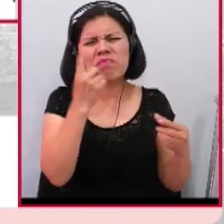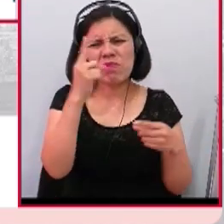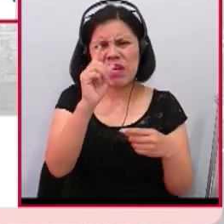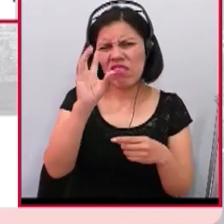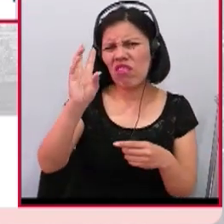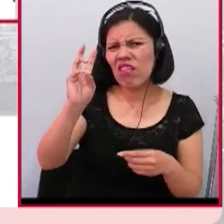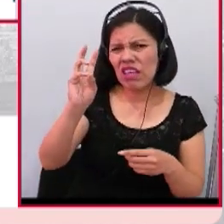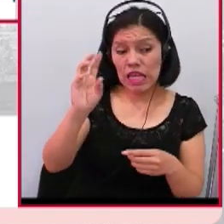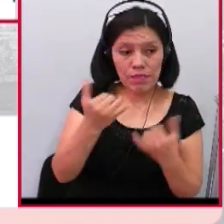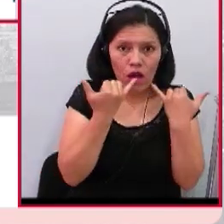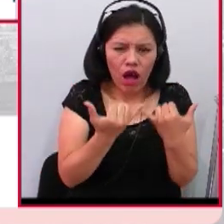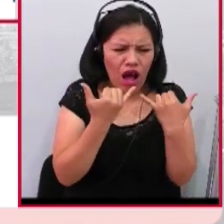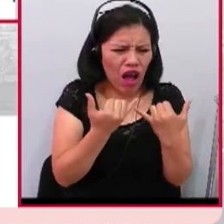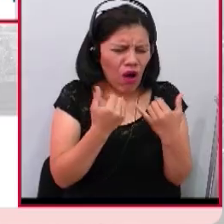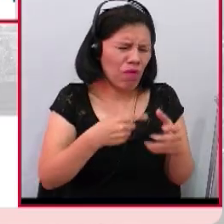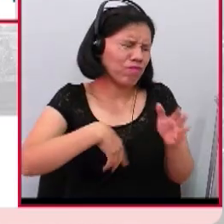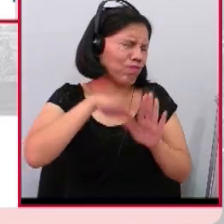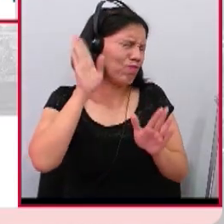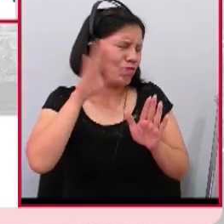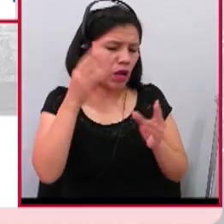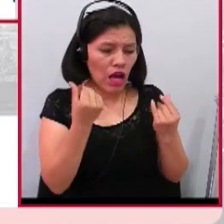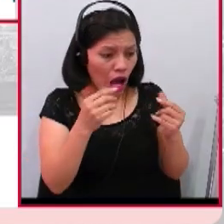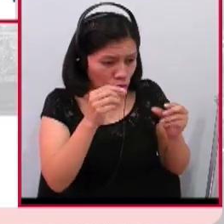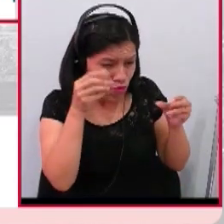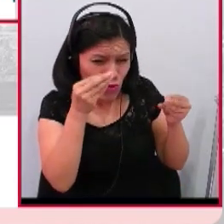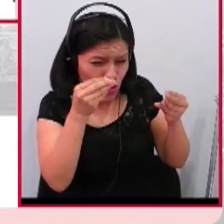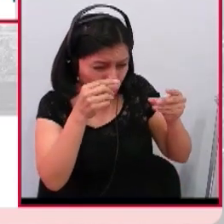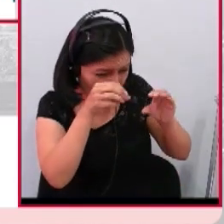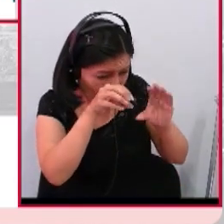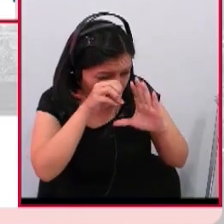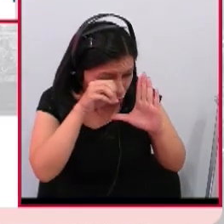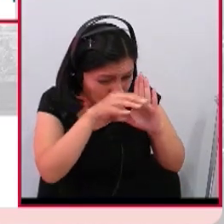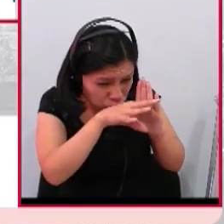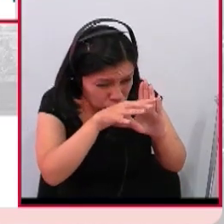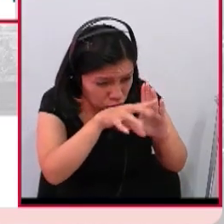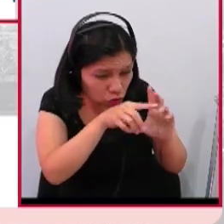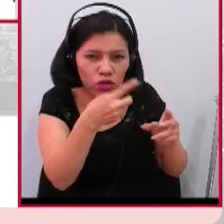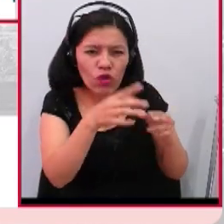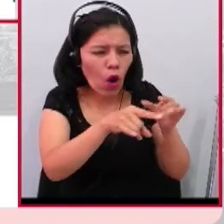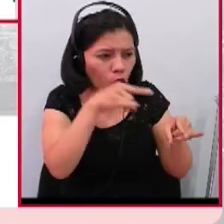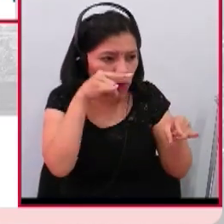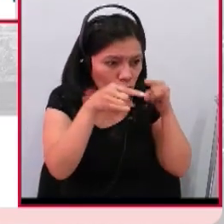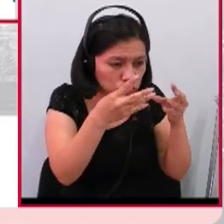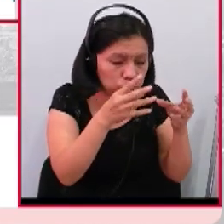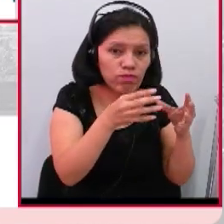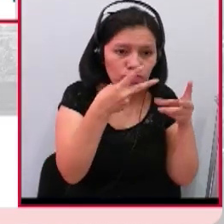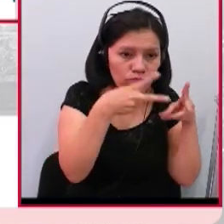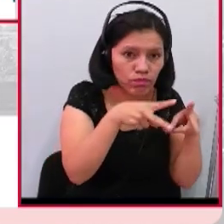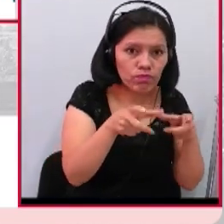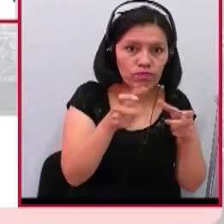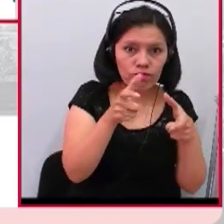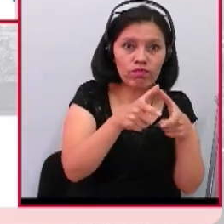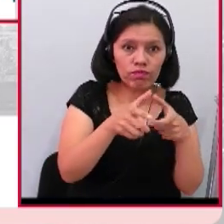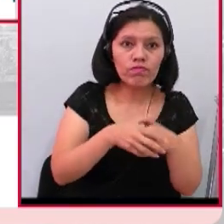en esa zona, ¿no? Y anulación de toberas, que más adelante voy a explicar cómo es ese concepto.